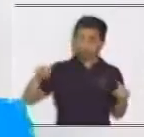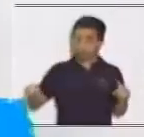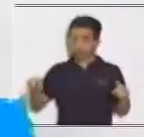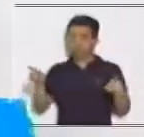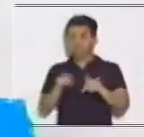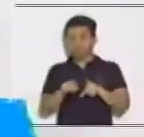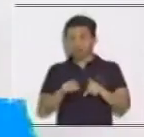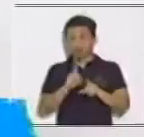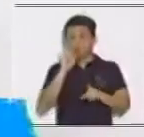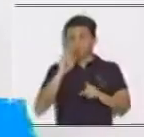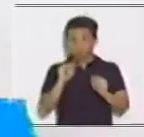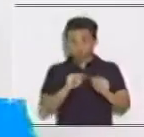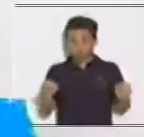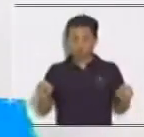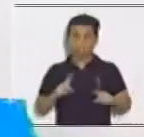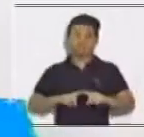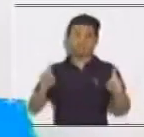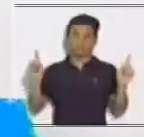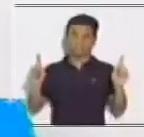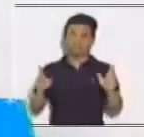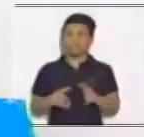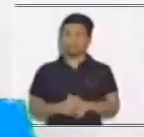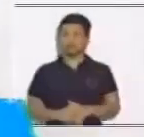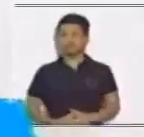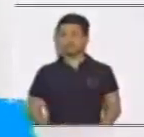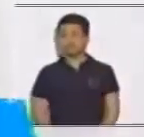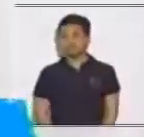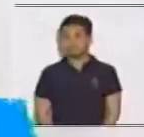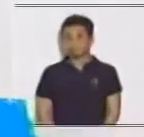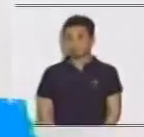lados iguales, pero uno distinto.